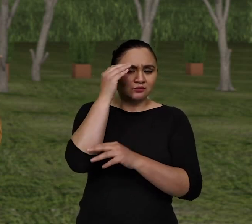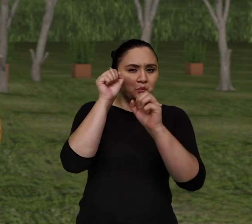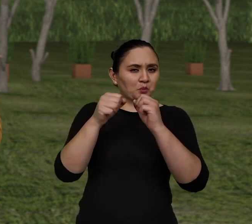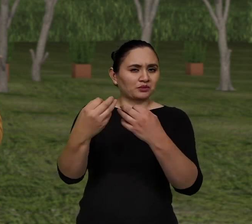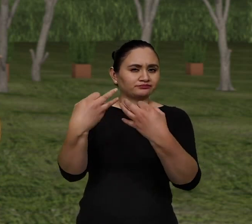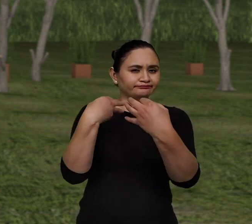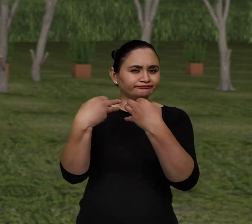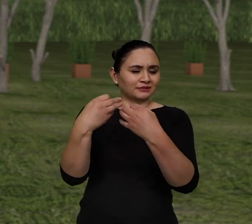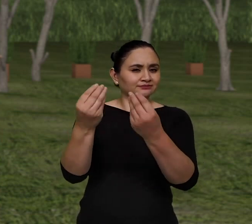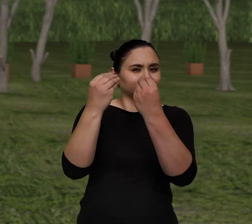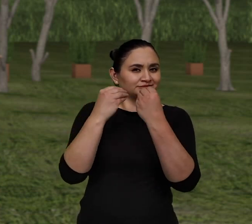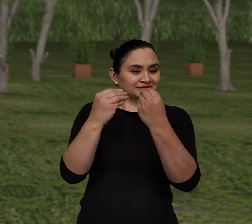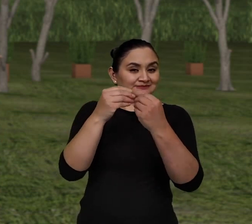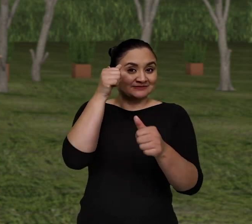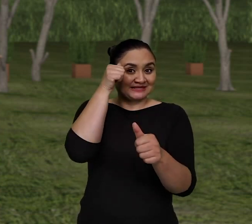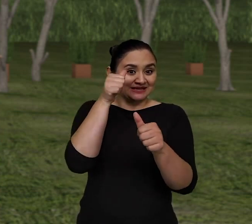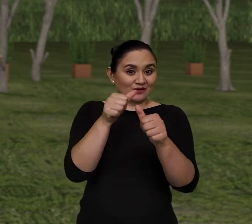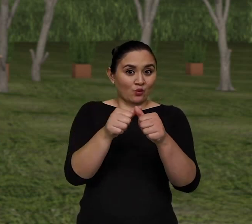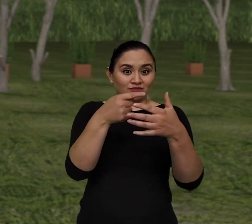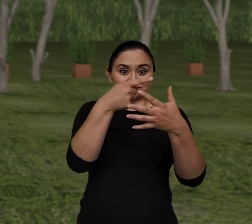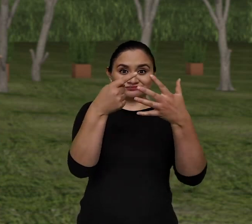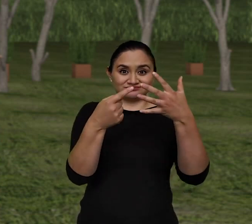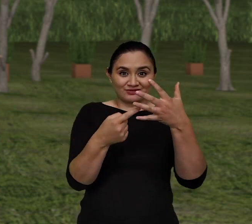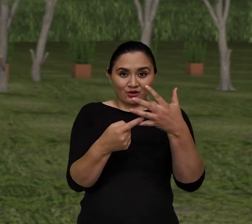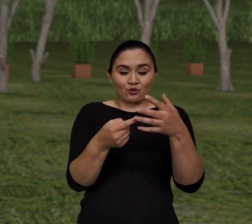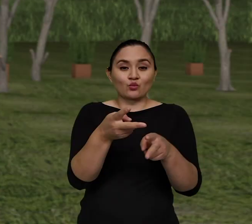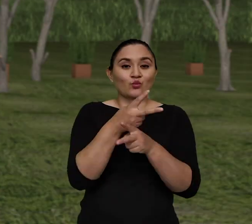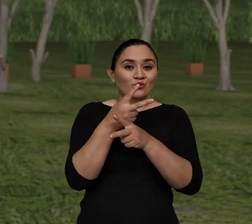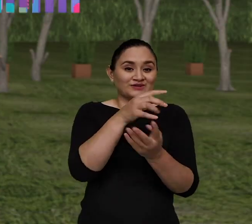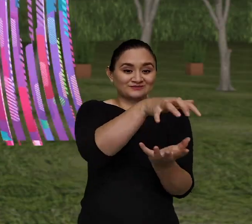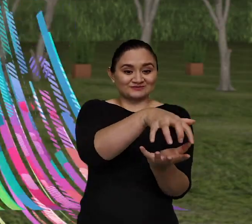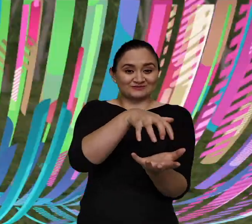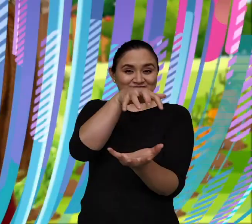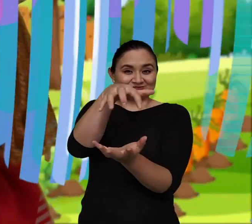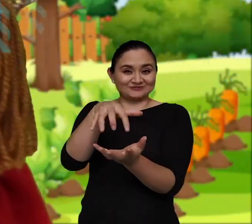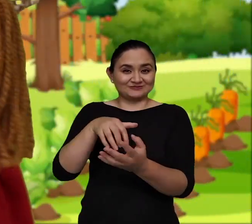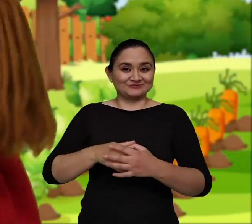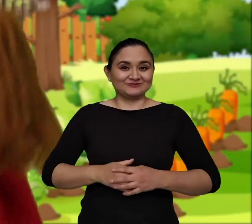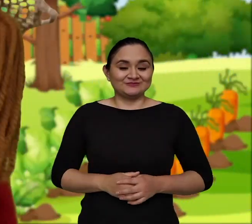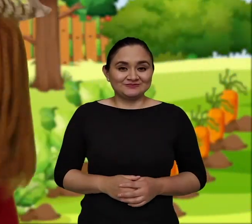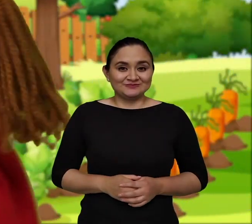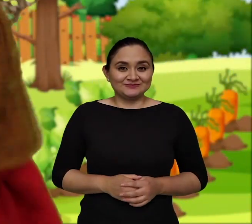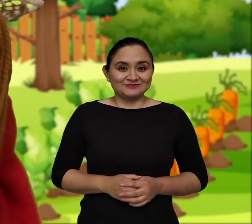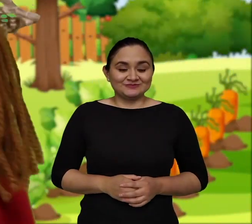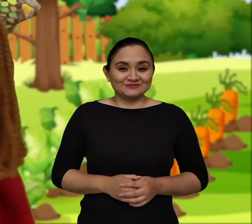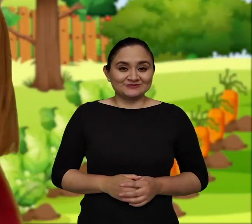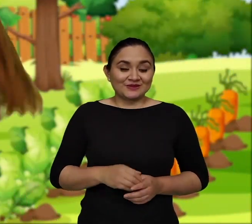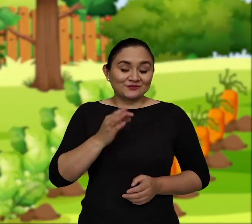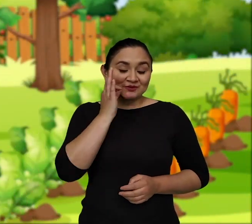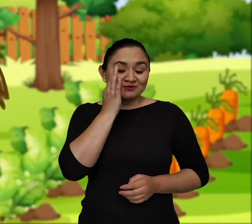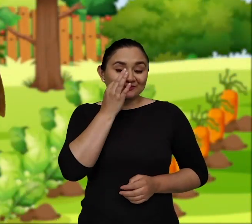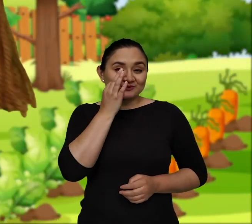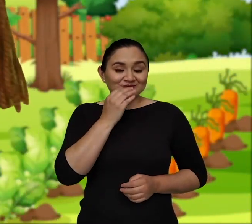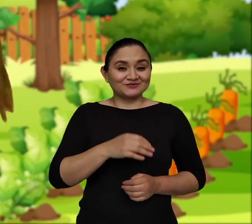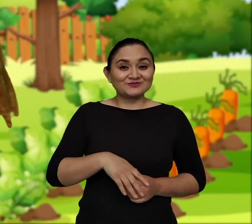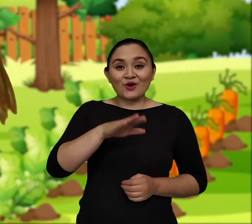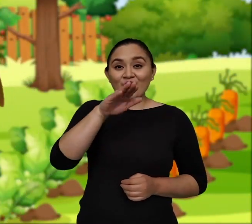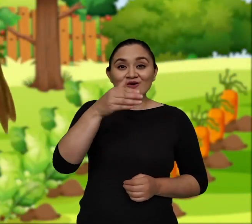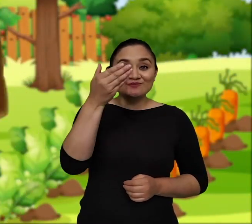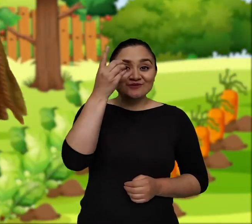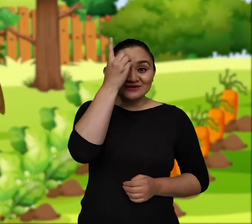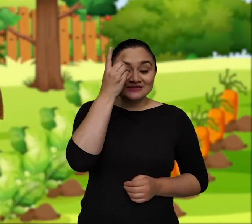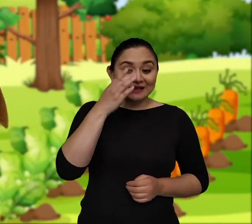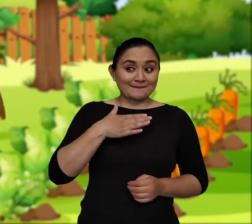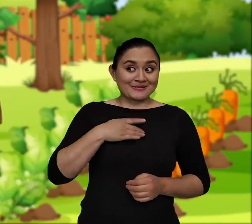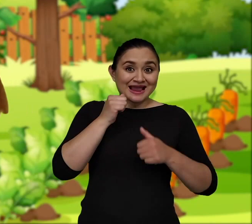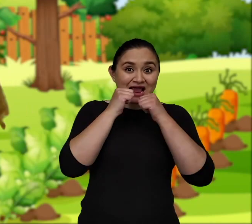conocedoras. Recuerda estas ideas para cuidar tu huerto agroecológico. ¡Ay, qué rico frijol! Profe Diana,